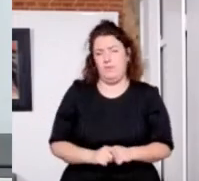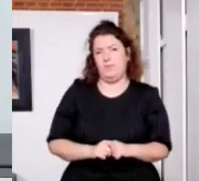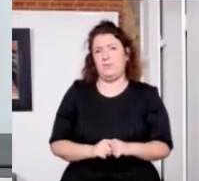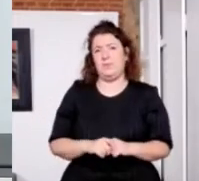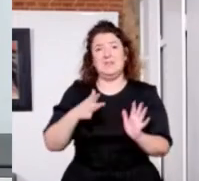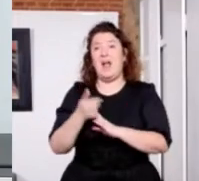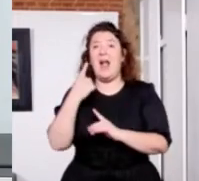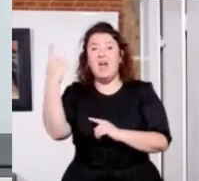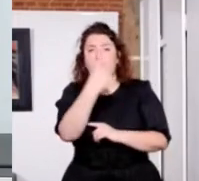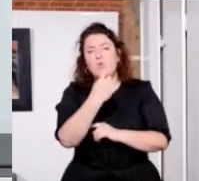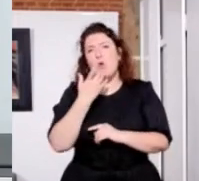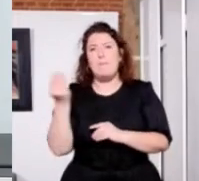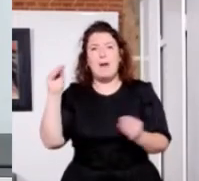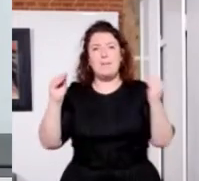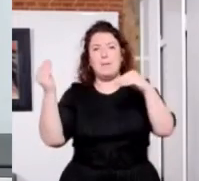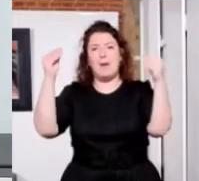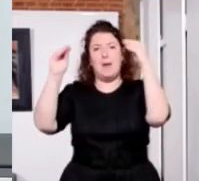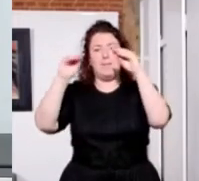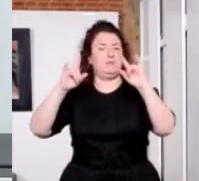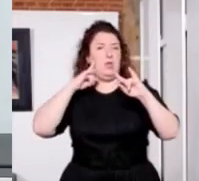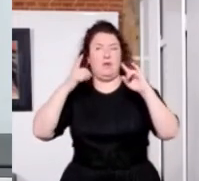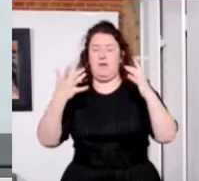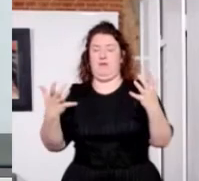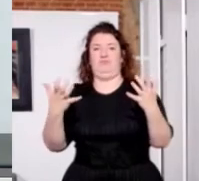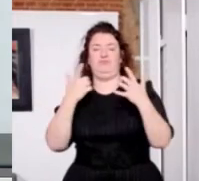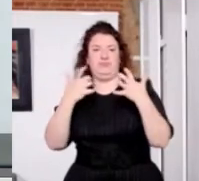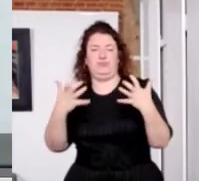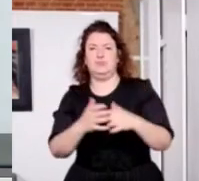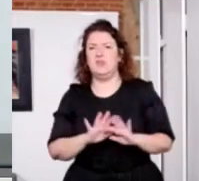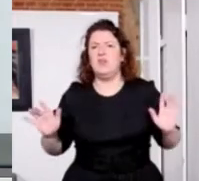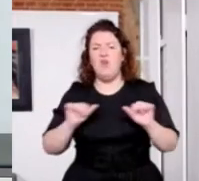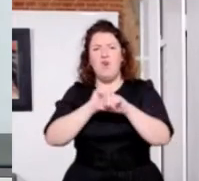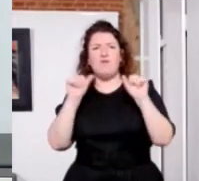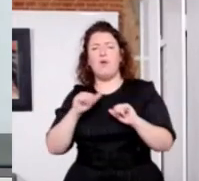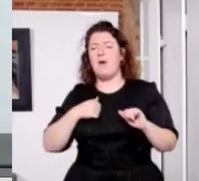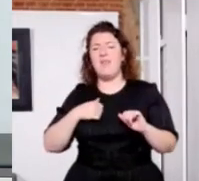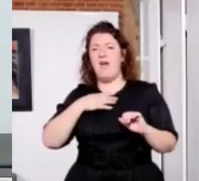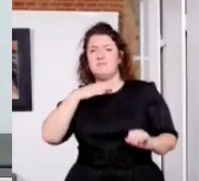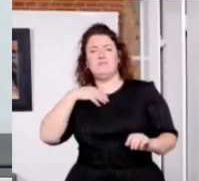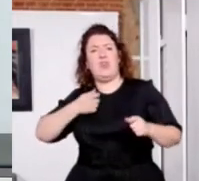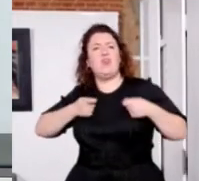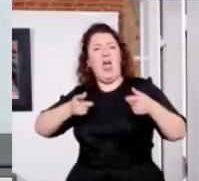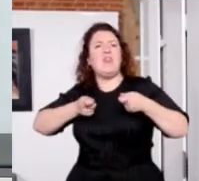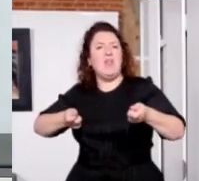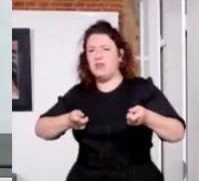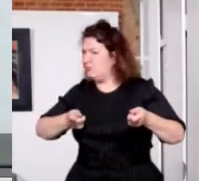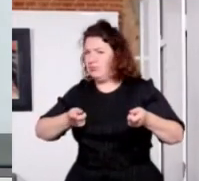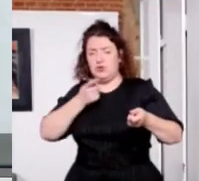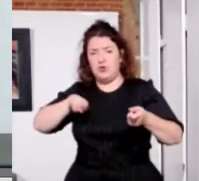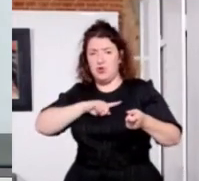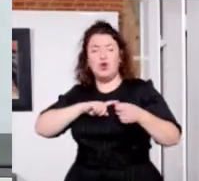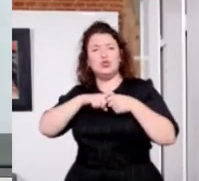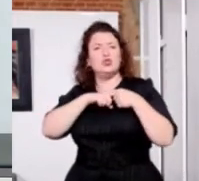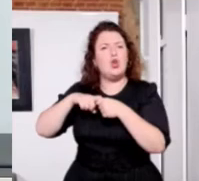multiplicar. Y no lo quiere hacer de manera estática o unidireccional, sino que somos muchos los que apoyamos la